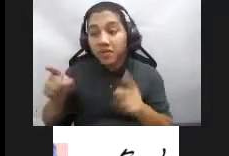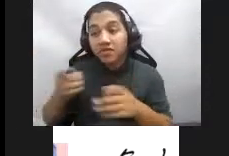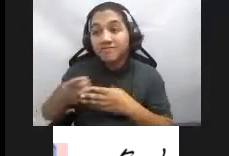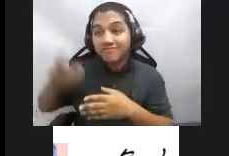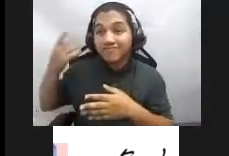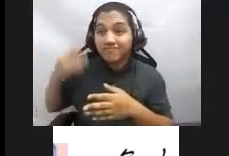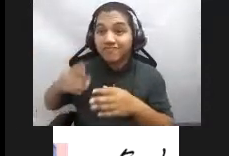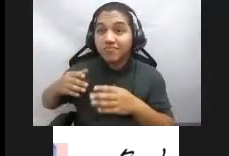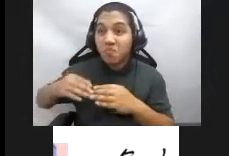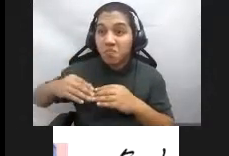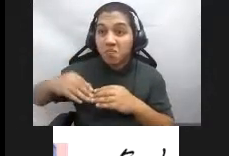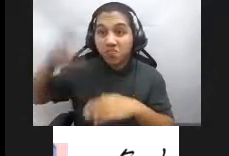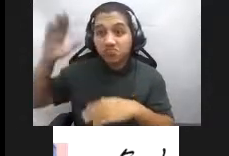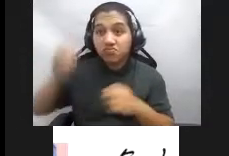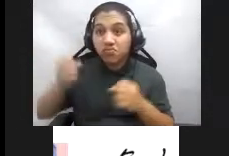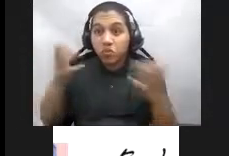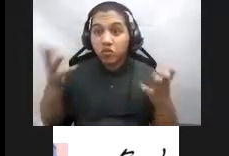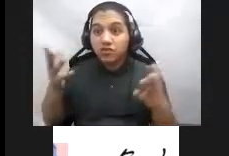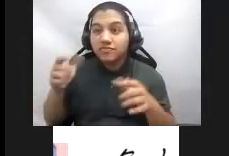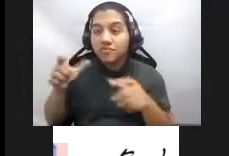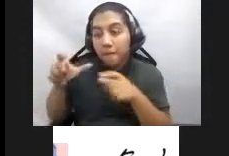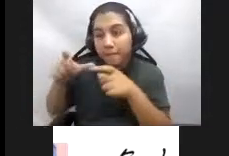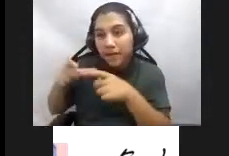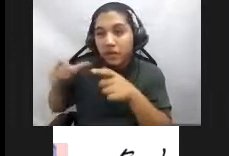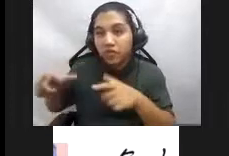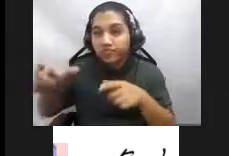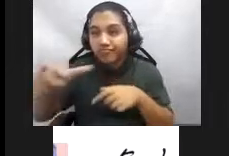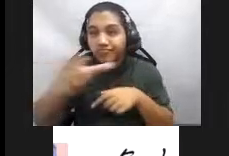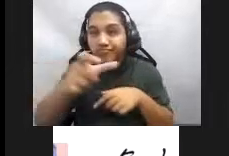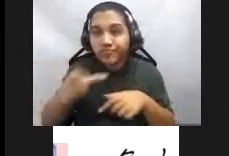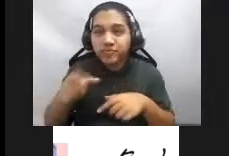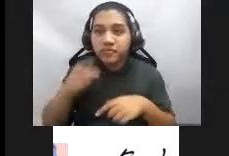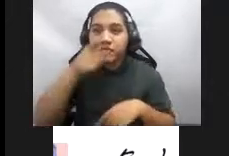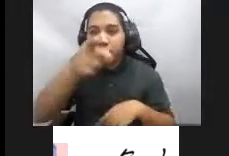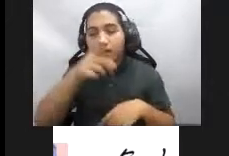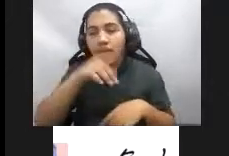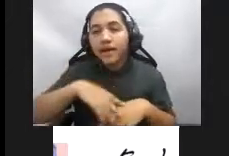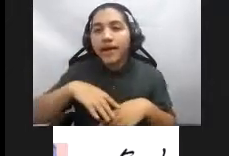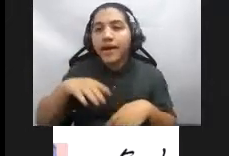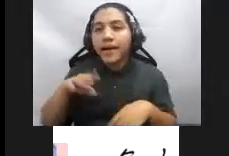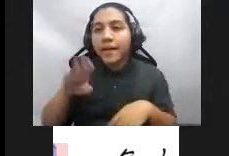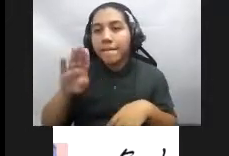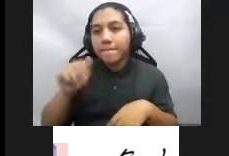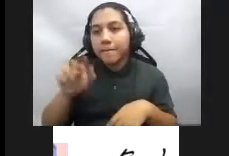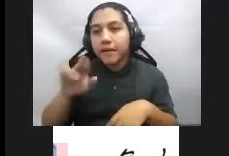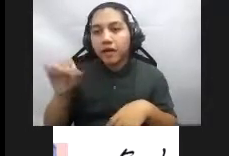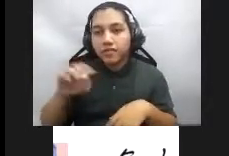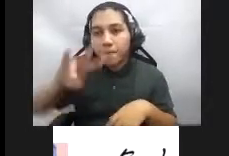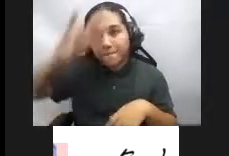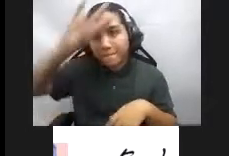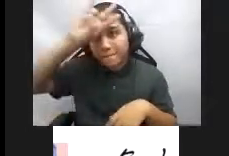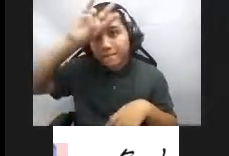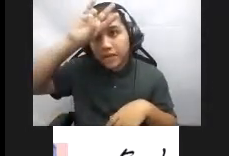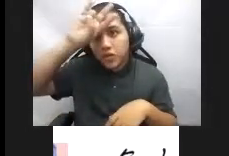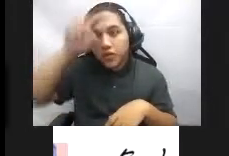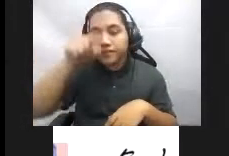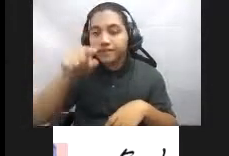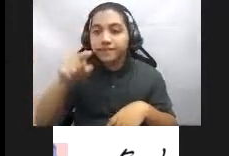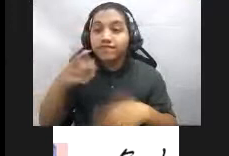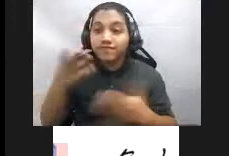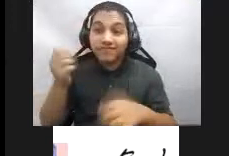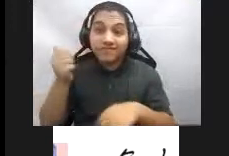pequeños. Este es el barrio chino en Perú, que también se estableció como consecuencia de esta